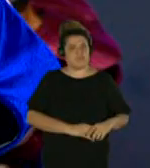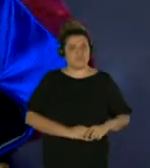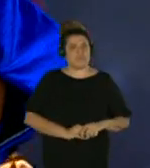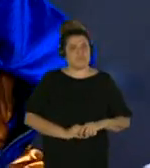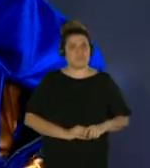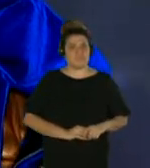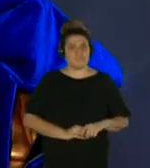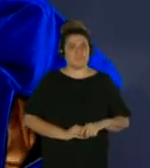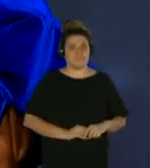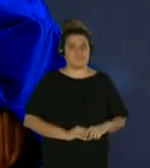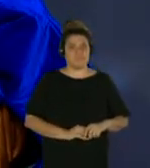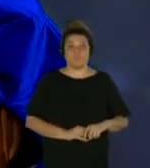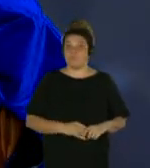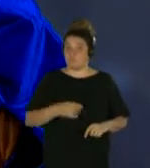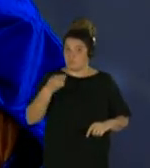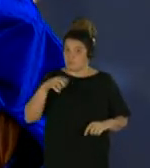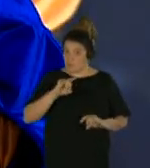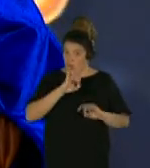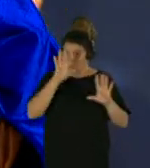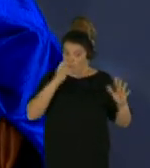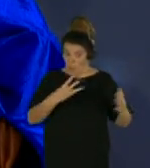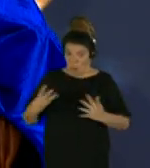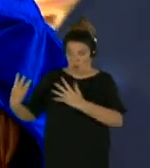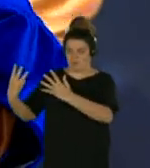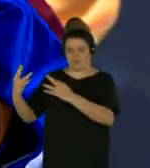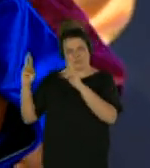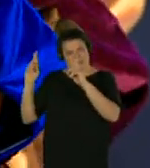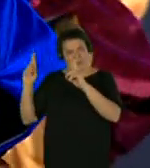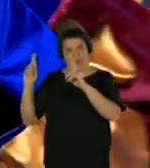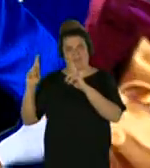Y por supuesto, toda la suerte del mundo para las murgas finalistas.